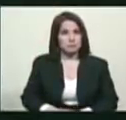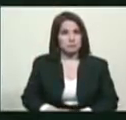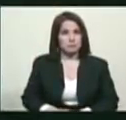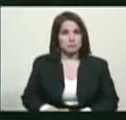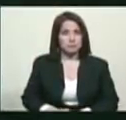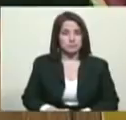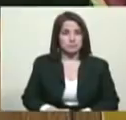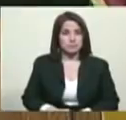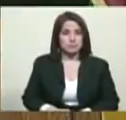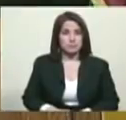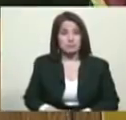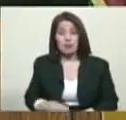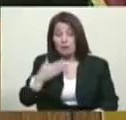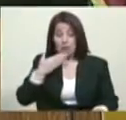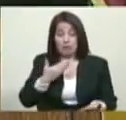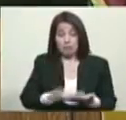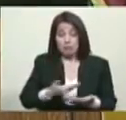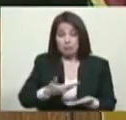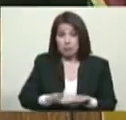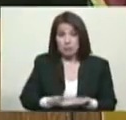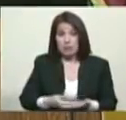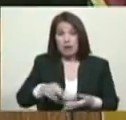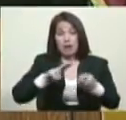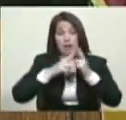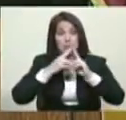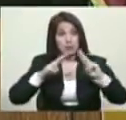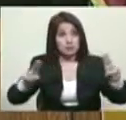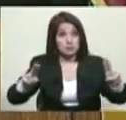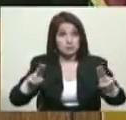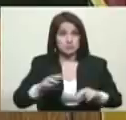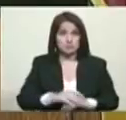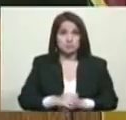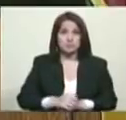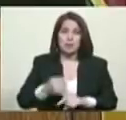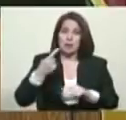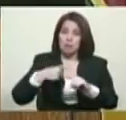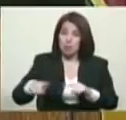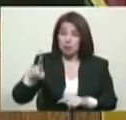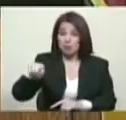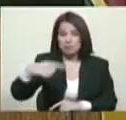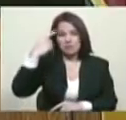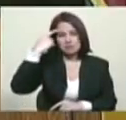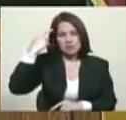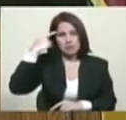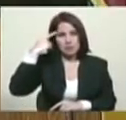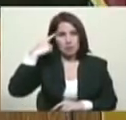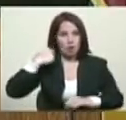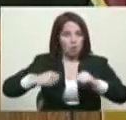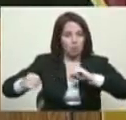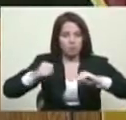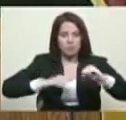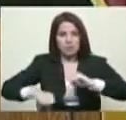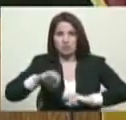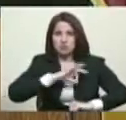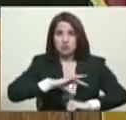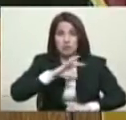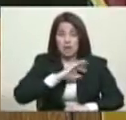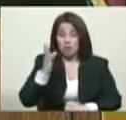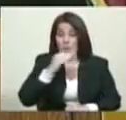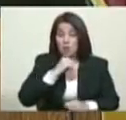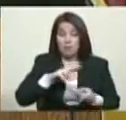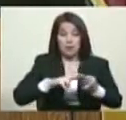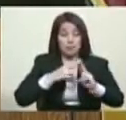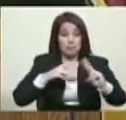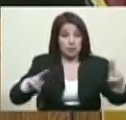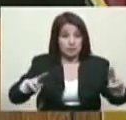El aporte a la paz. Pero también estamos convencidos desde los movimientos sociales, no va a haber paz si no hay